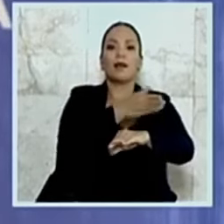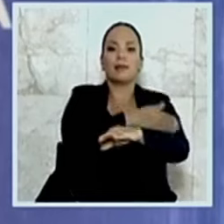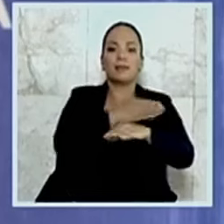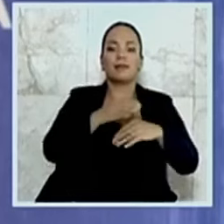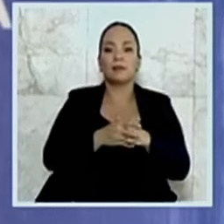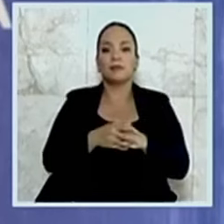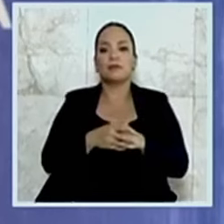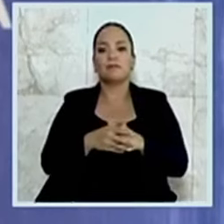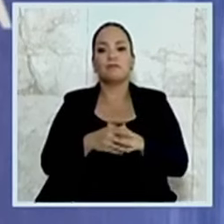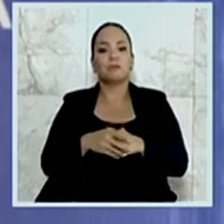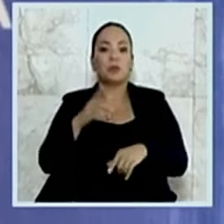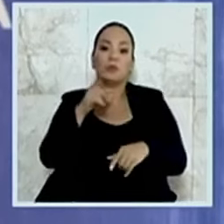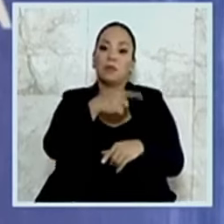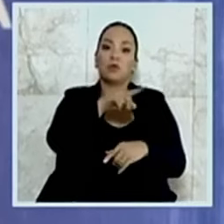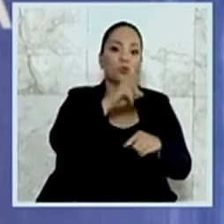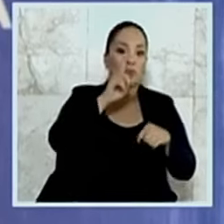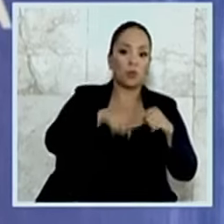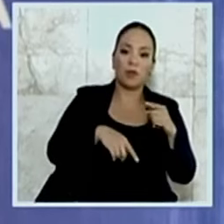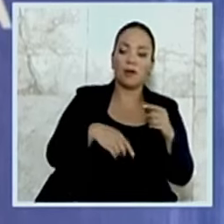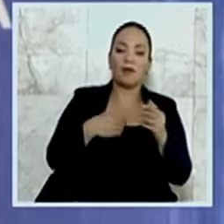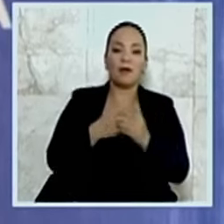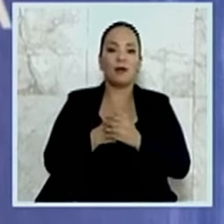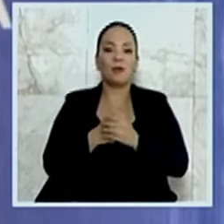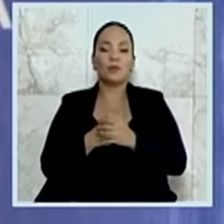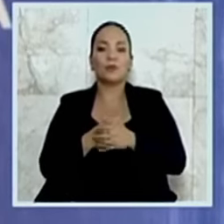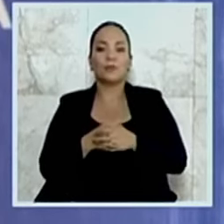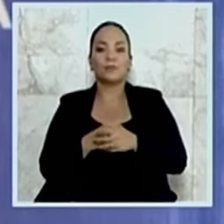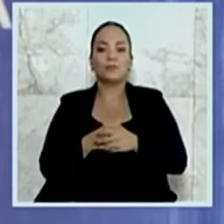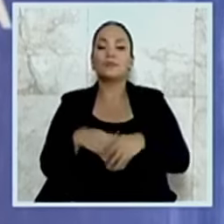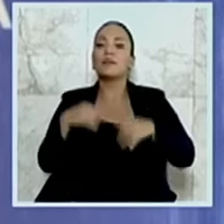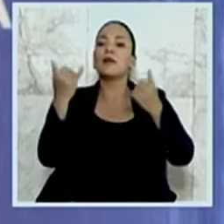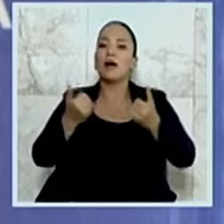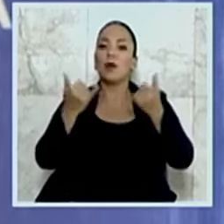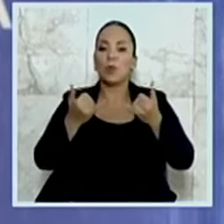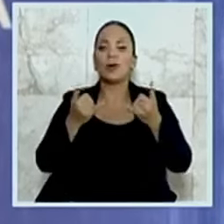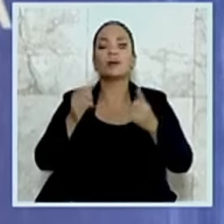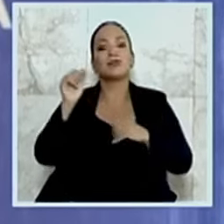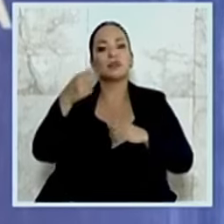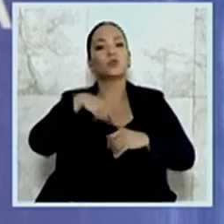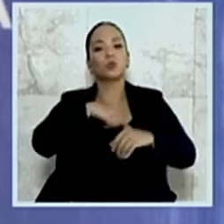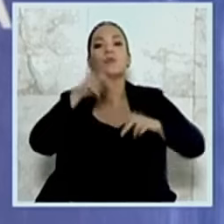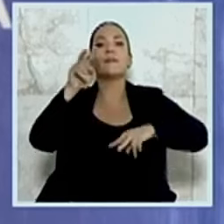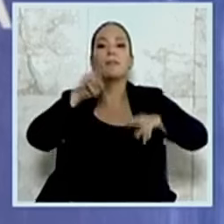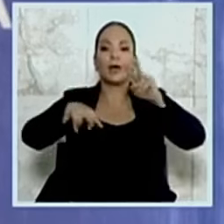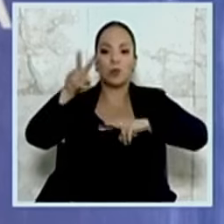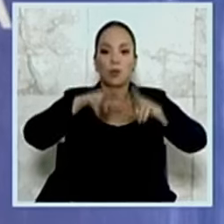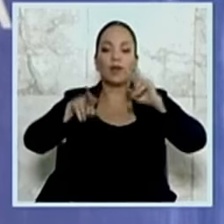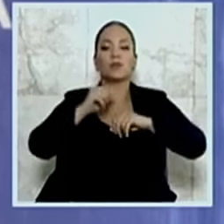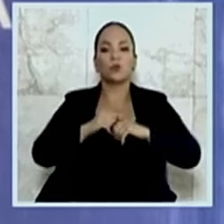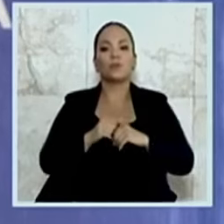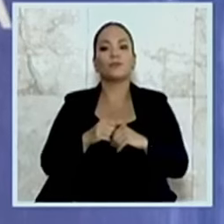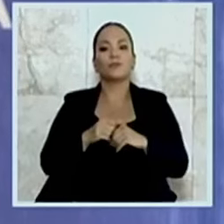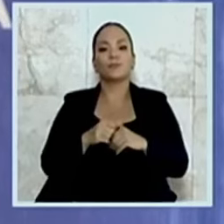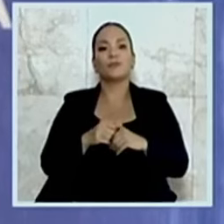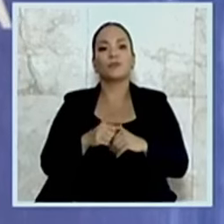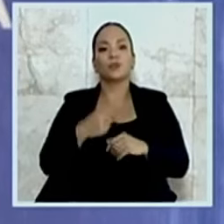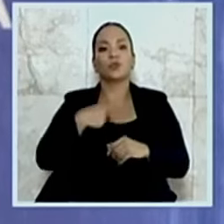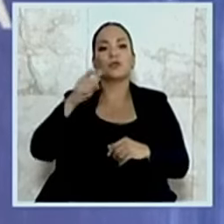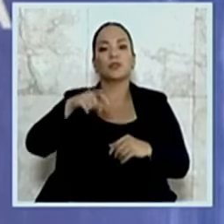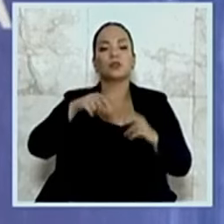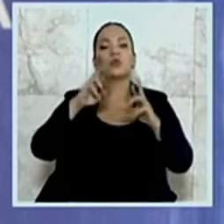tomada y lo pensamos muchísimo, tratamos de comunicarnos con ellos antes, no les